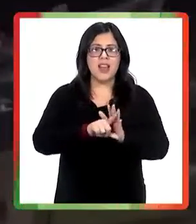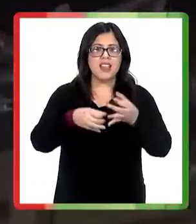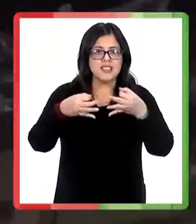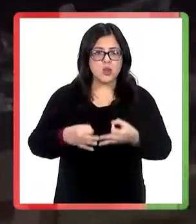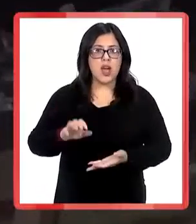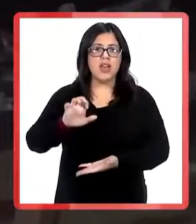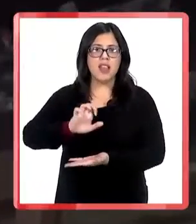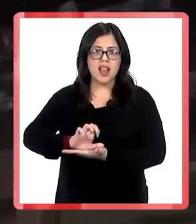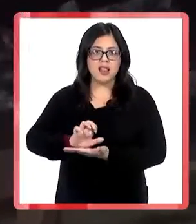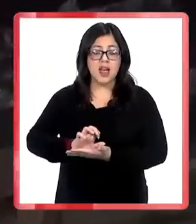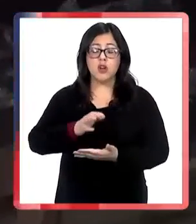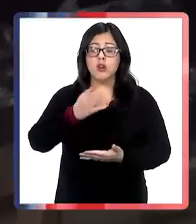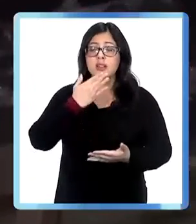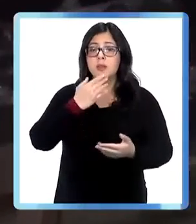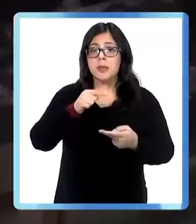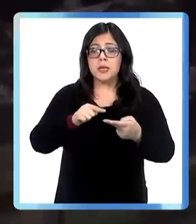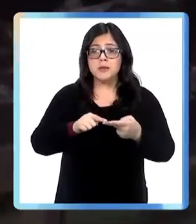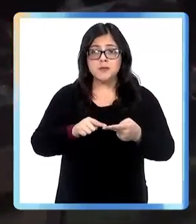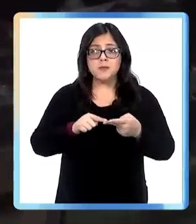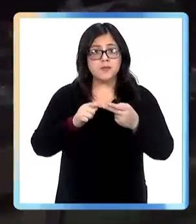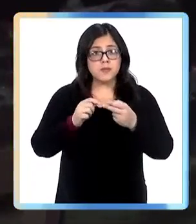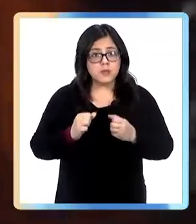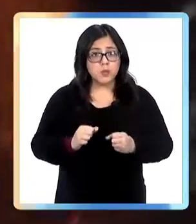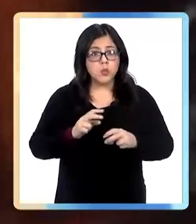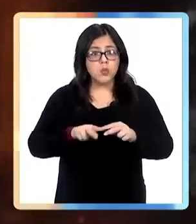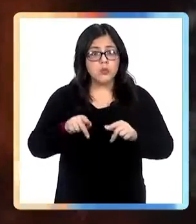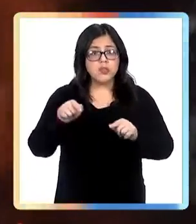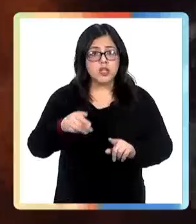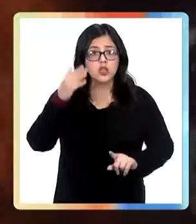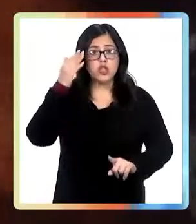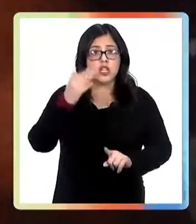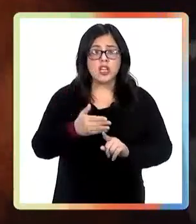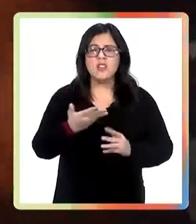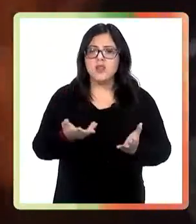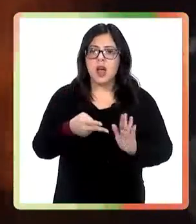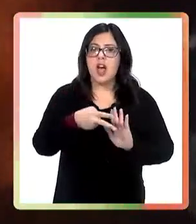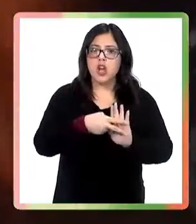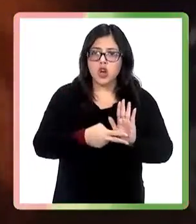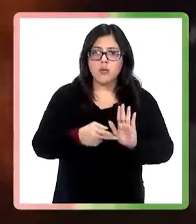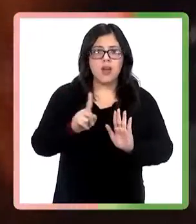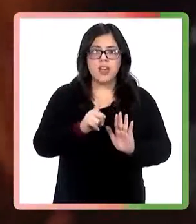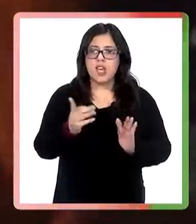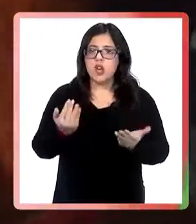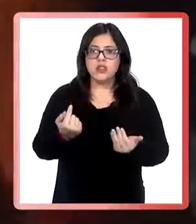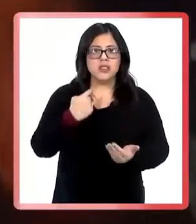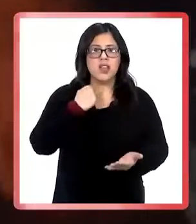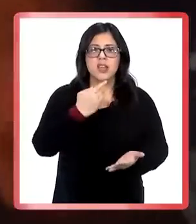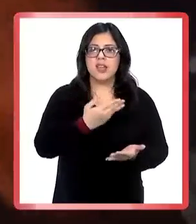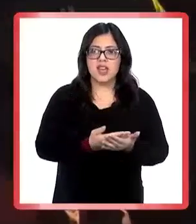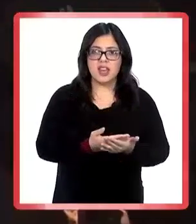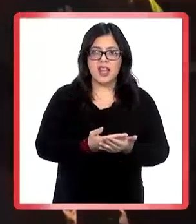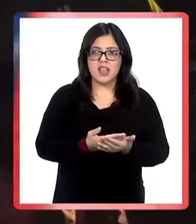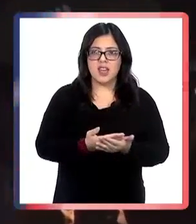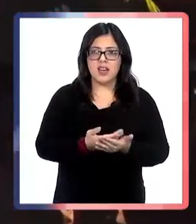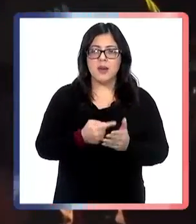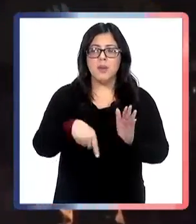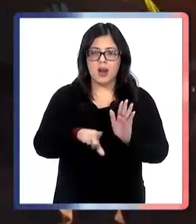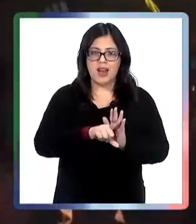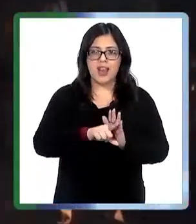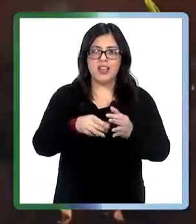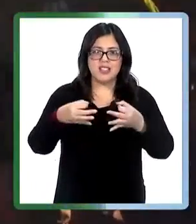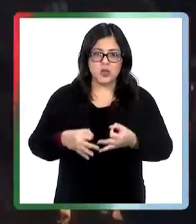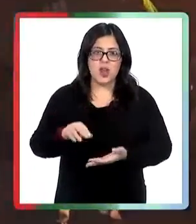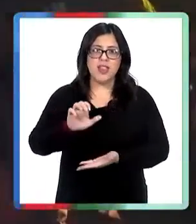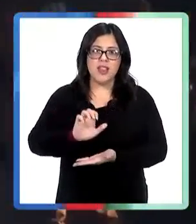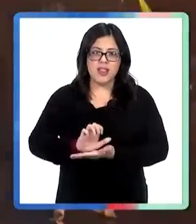el caso de la Ley de Seguridad del Estado, y en otros casos se puede hacer esto directamente porque hay normas que no requieren esa querella por la Ley